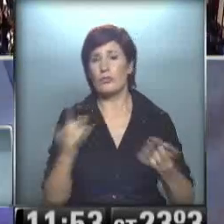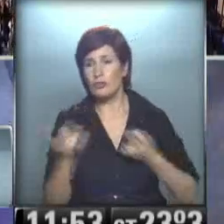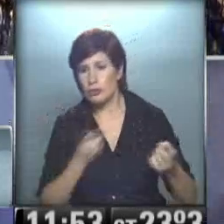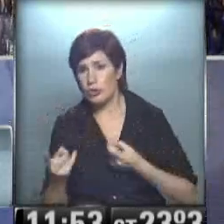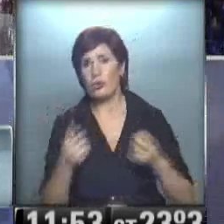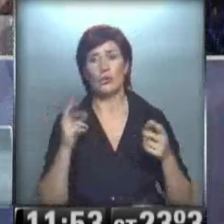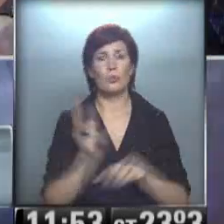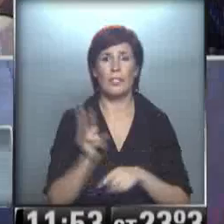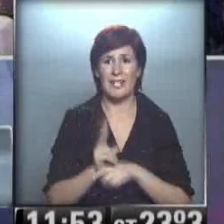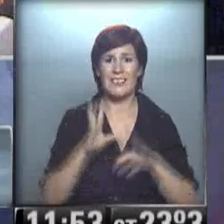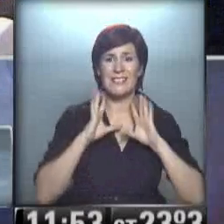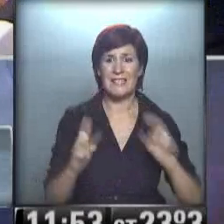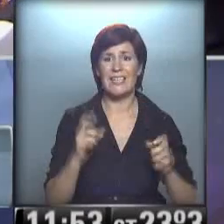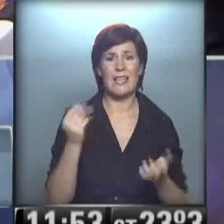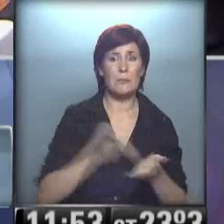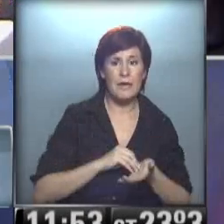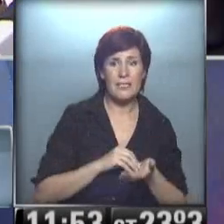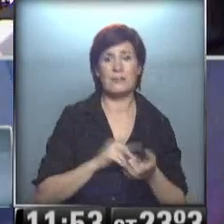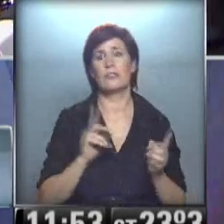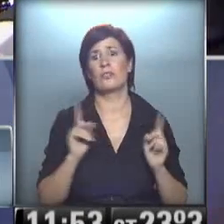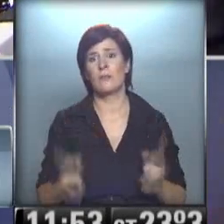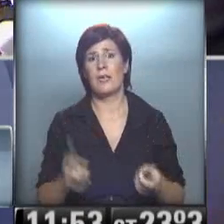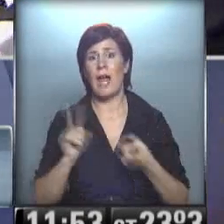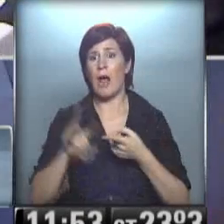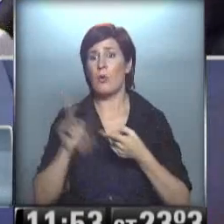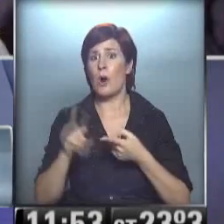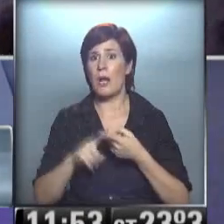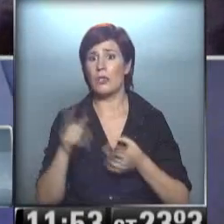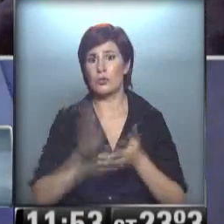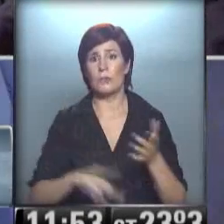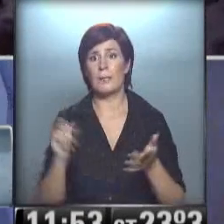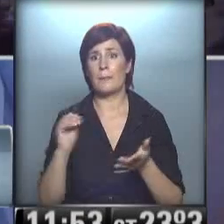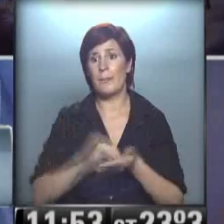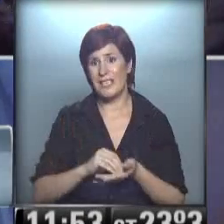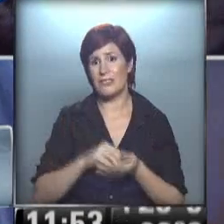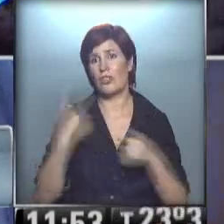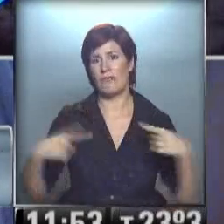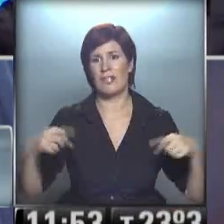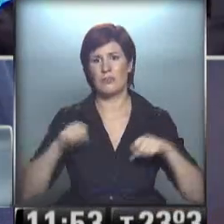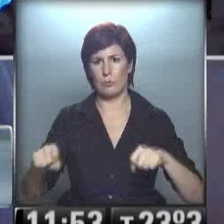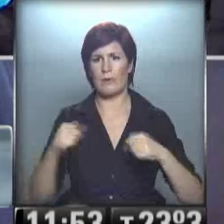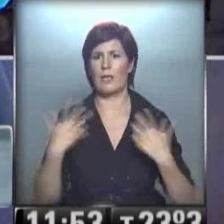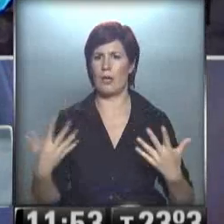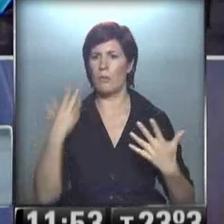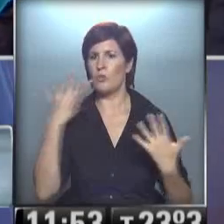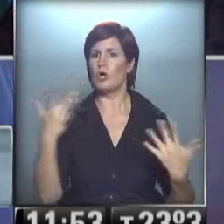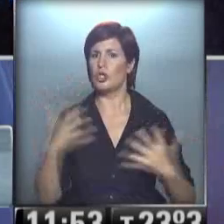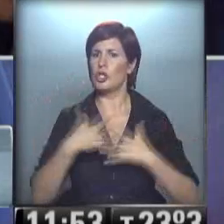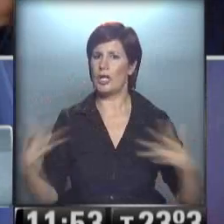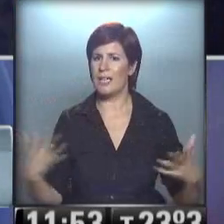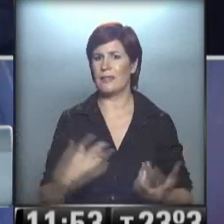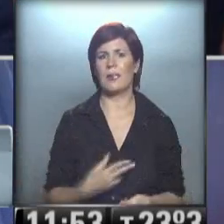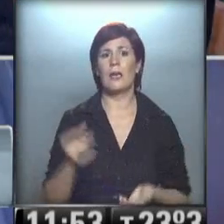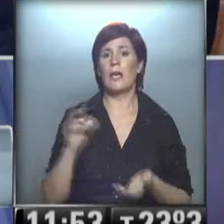Comercio, el concepto de acuerdos de precios con sectores dominantes, digamos, el precios cuidados significa que